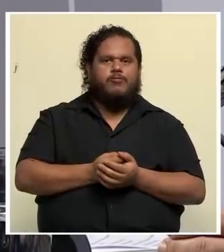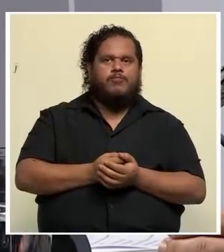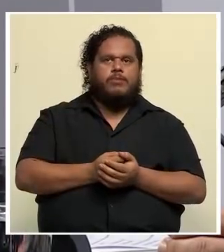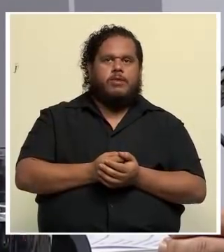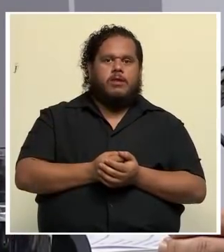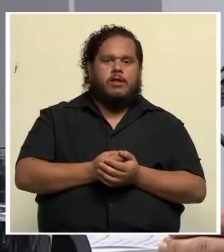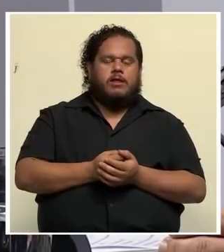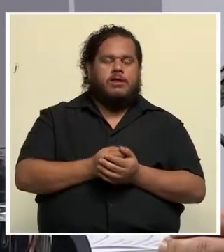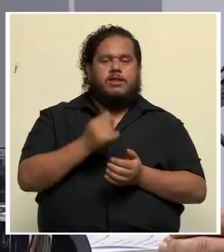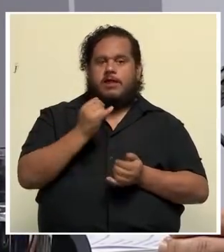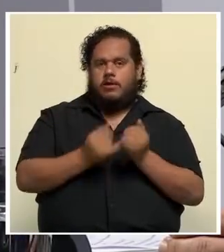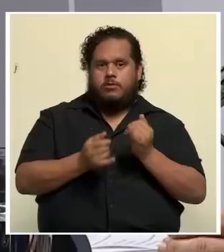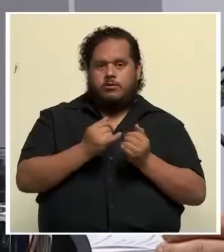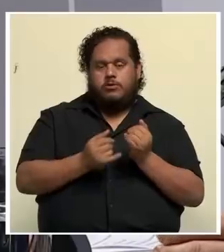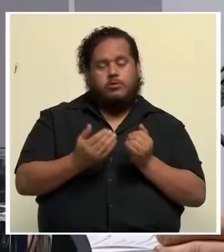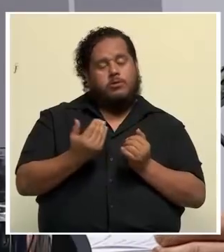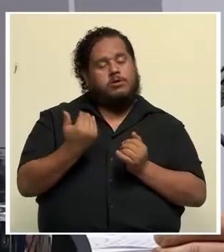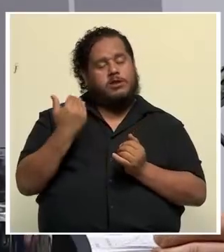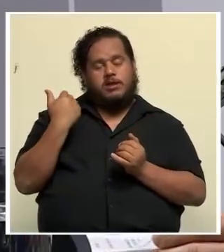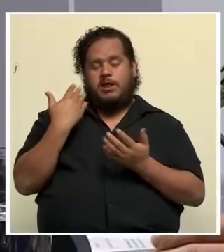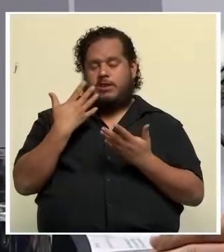se agotó desde hace rato.